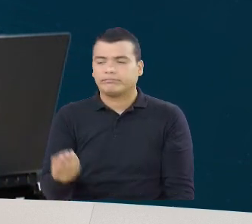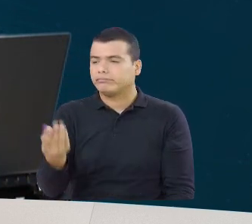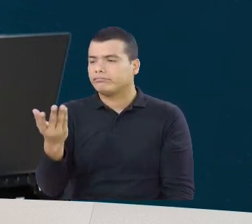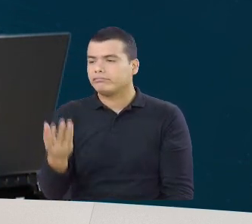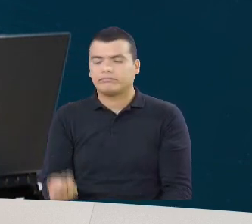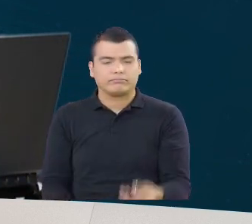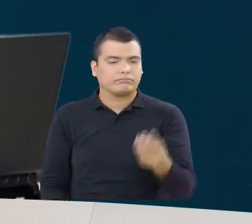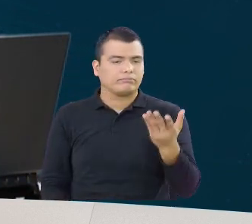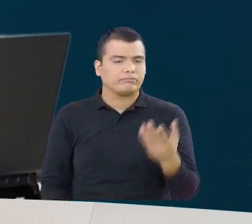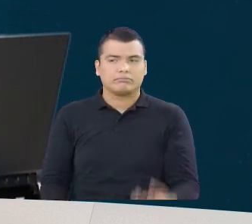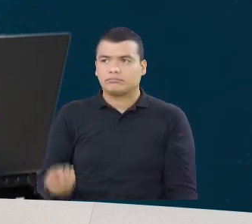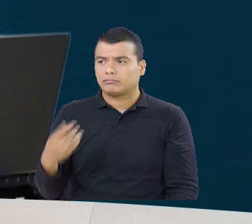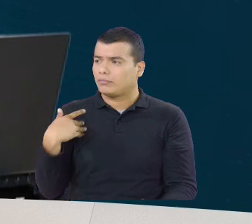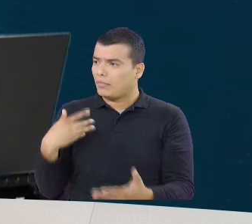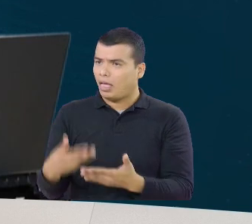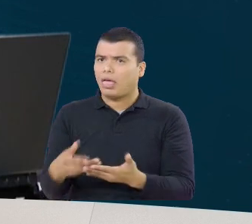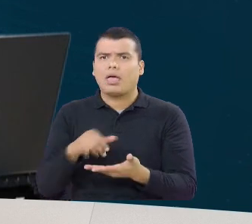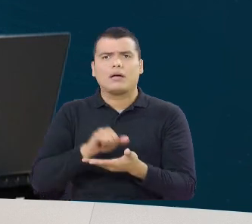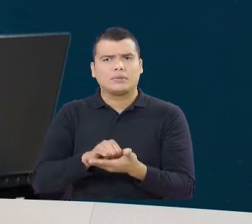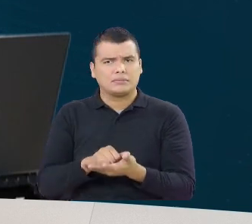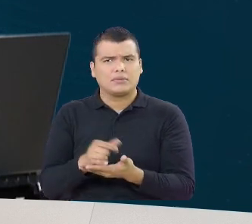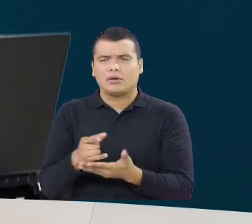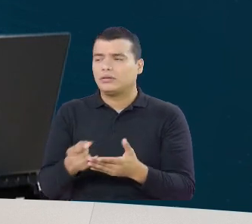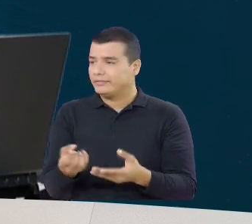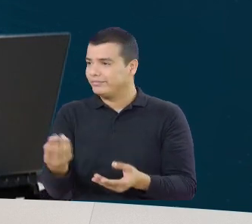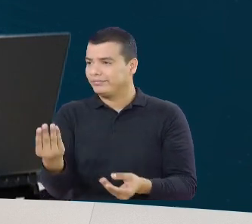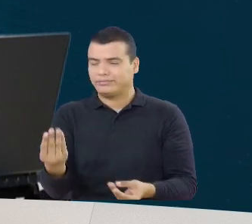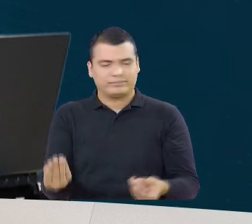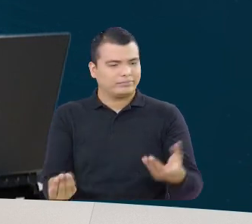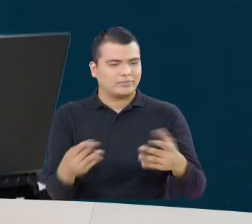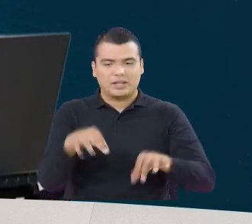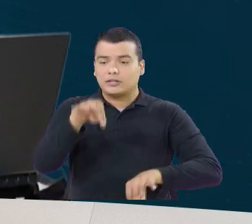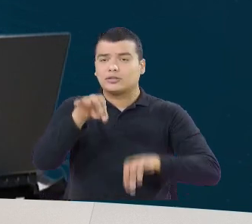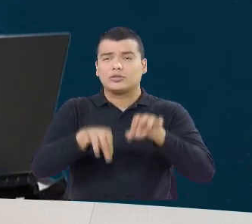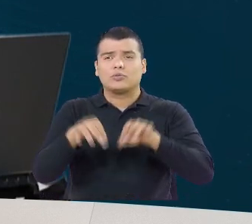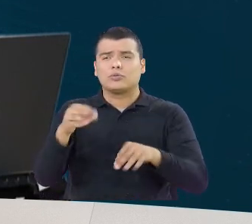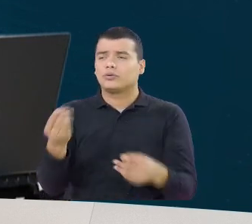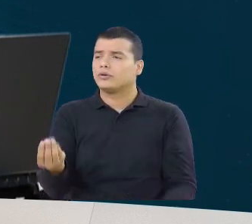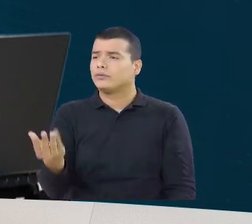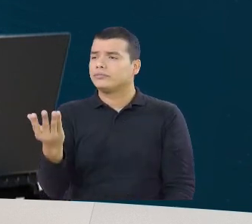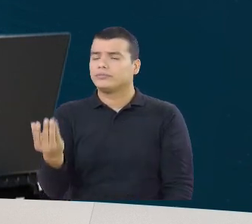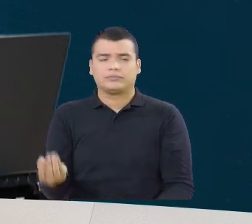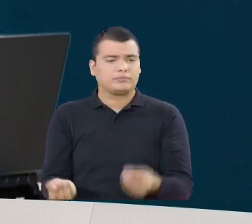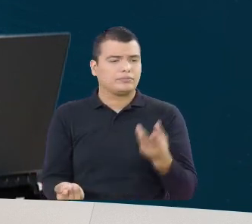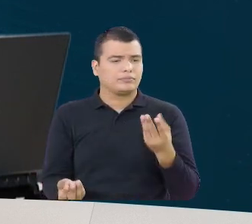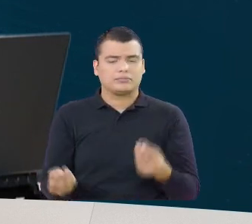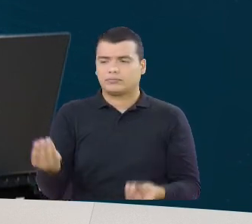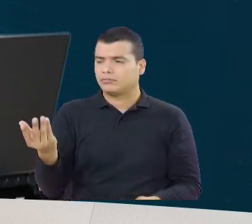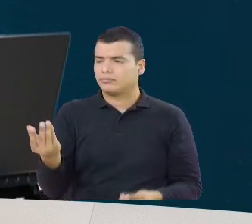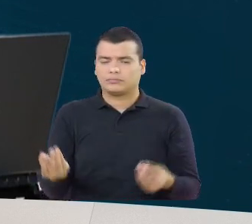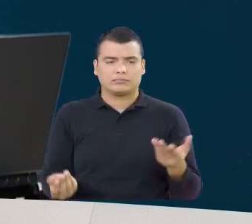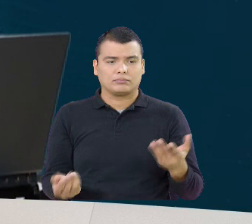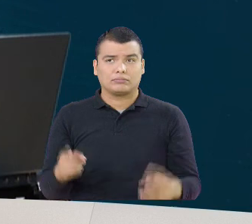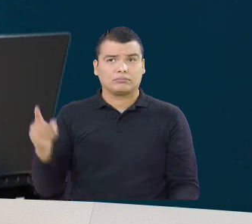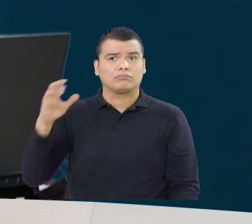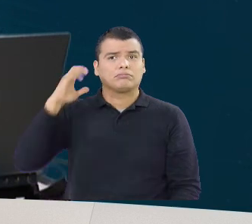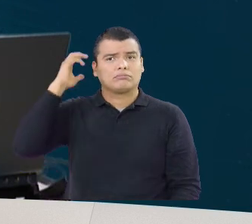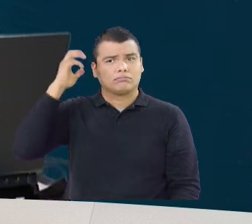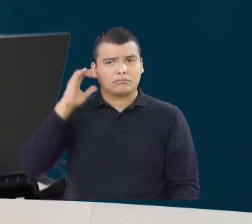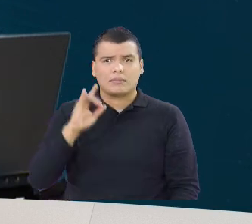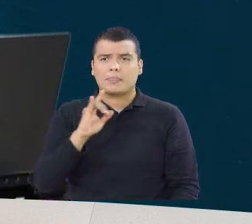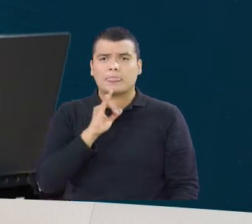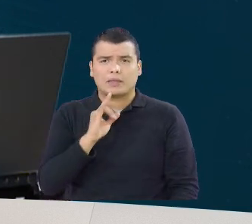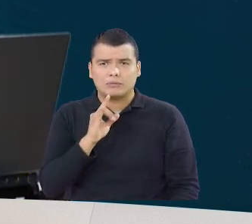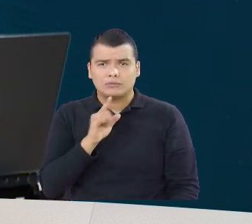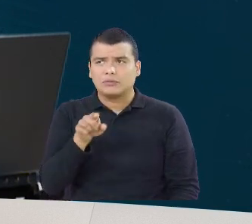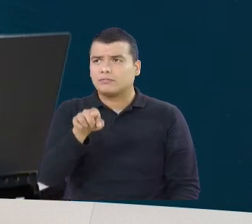los ponen todavía, aquí en Colombia, aprender un bombillito con una pila y un interruptor. Mientras que en Europa, Estados